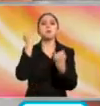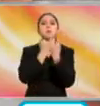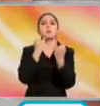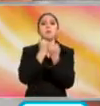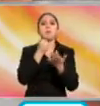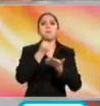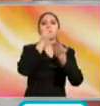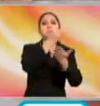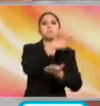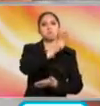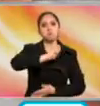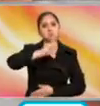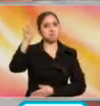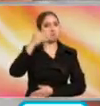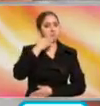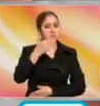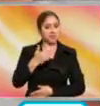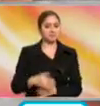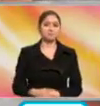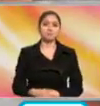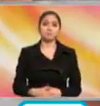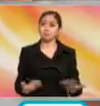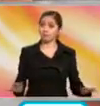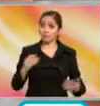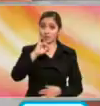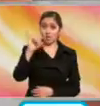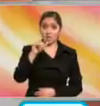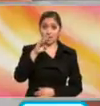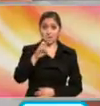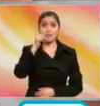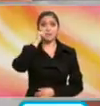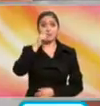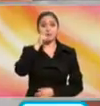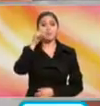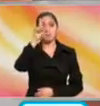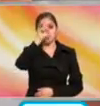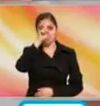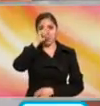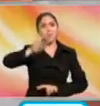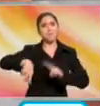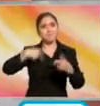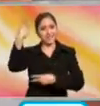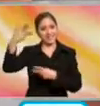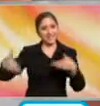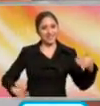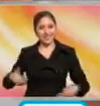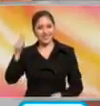gusta. entonces. Muchas gracias. No, Jaime. gracias a ustedes. Jaime, como Vayan al siempre, teatro. Sí, hay que Que ir al nos lleve teatro. Kik. Yo